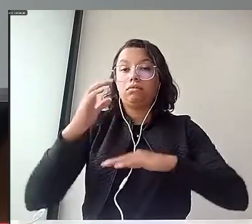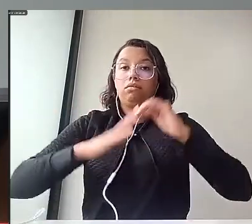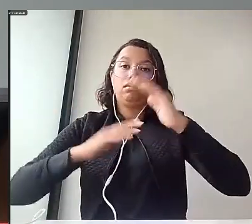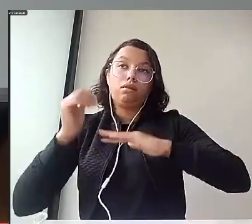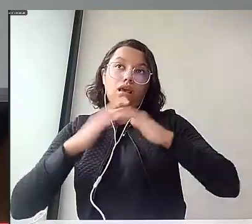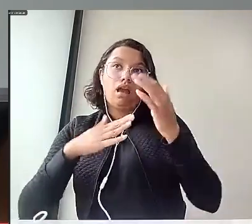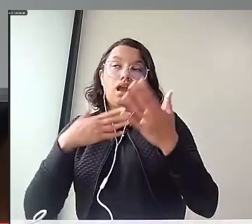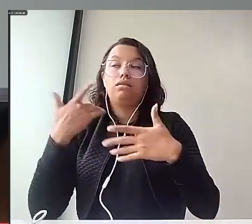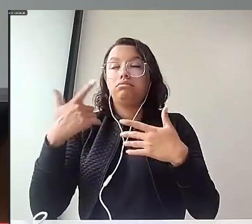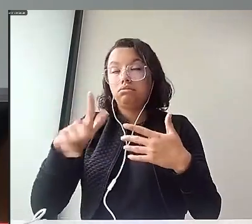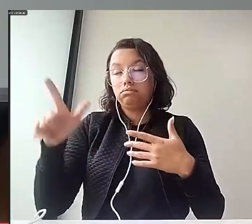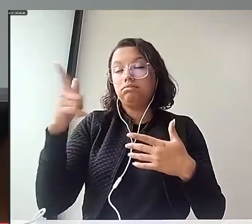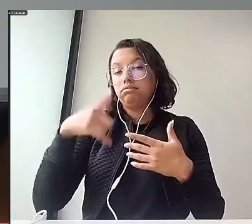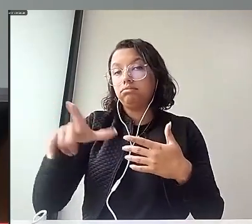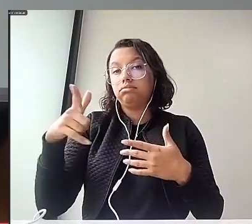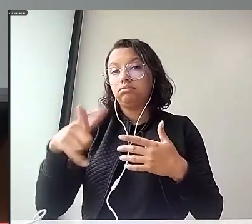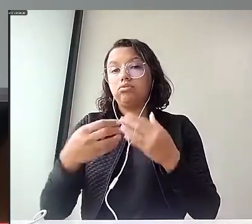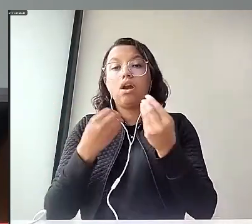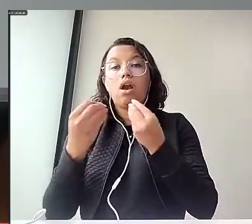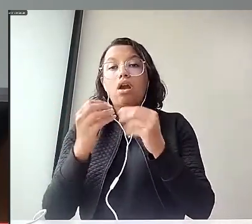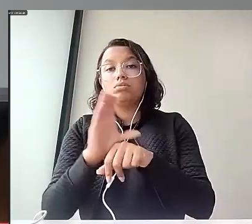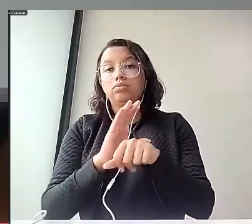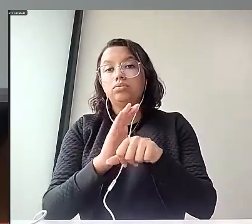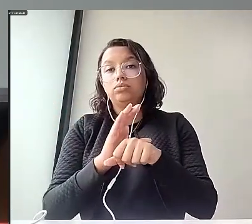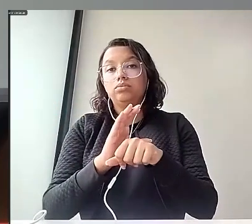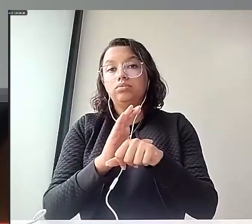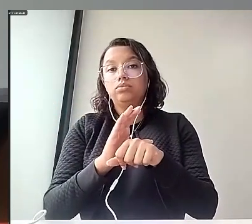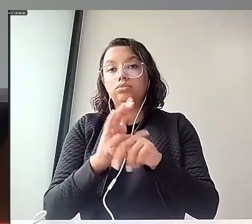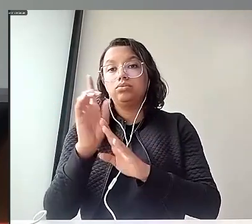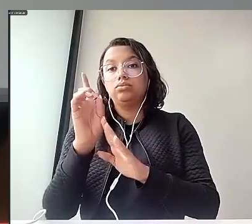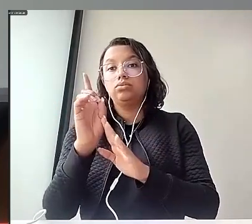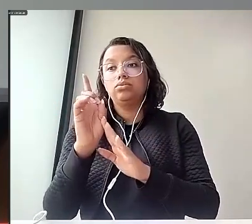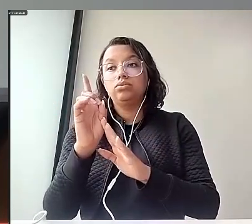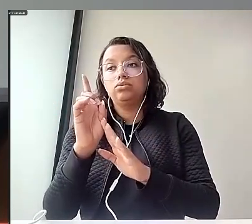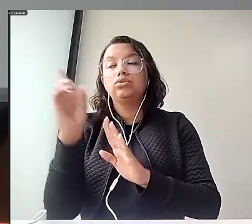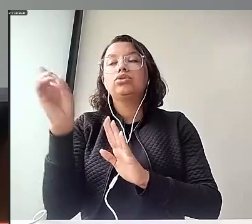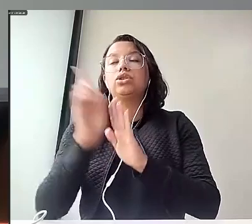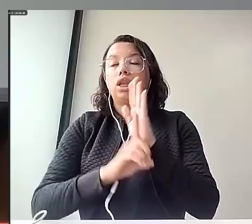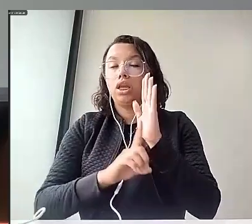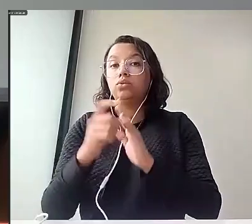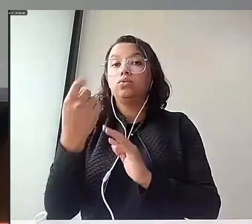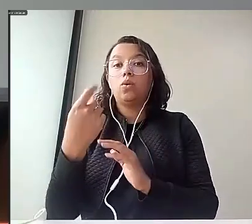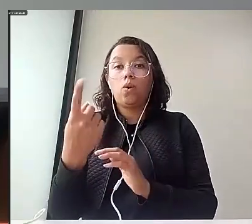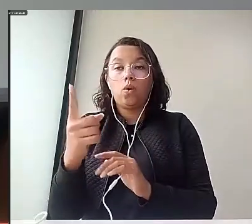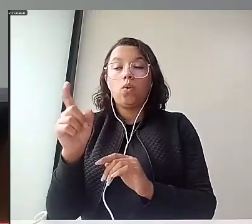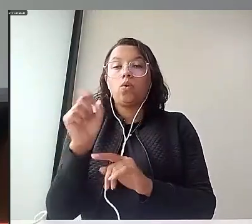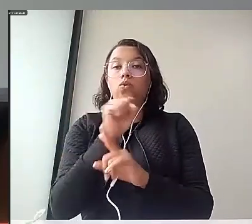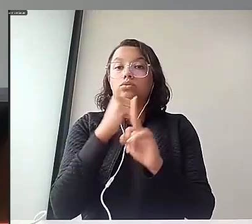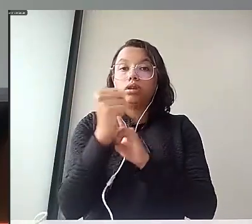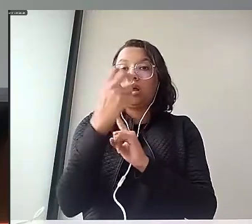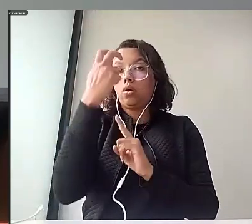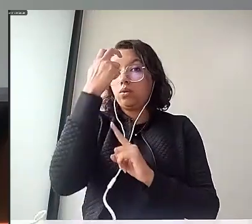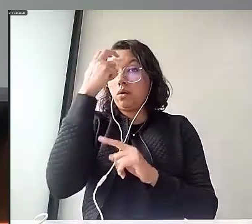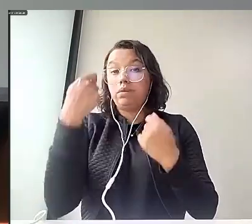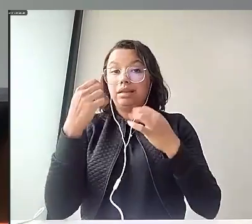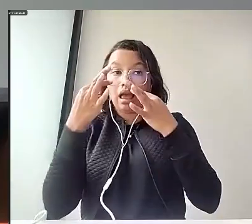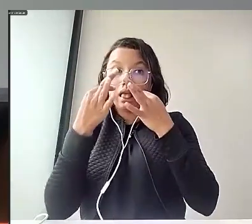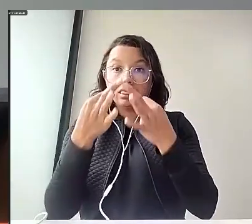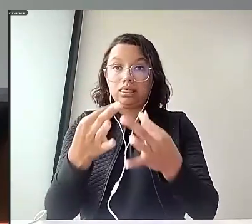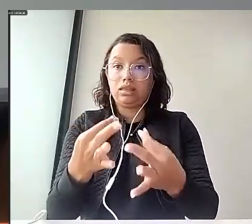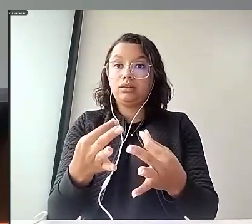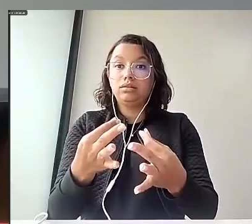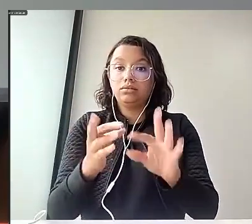etcétera. Con los derechos económicos, culturales y sociales, se debe prestar atención a